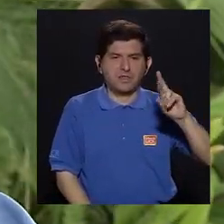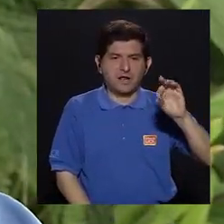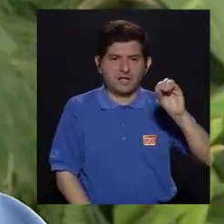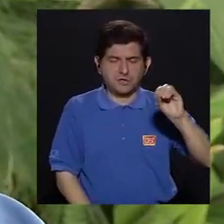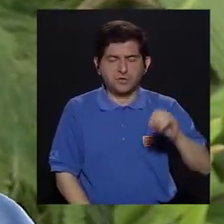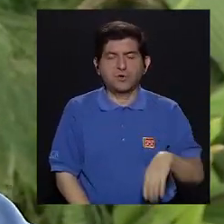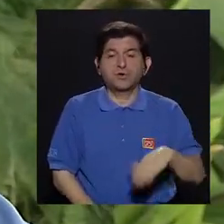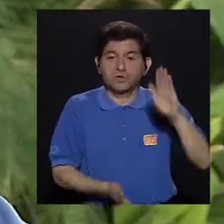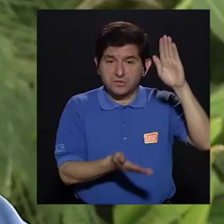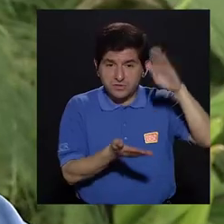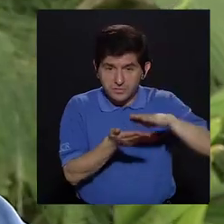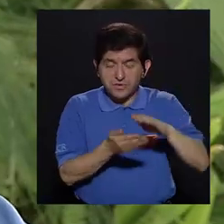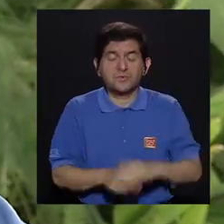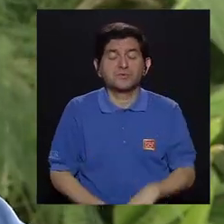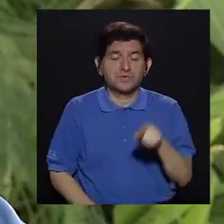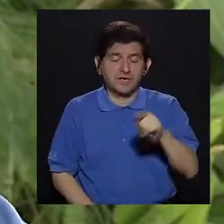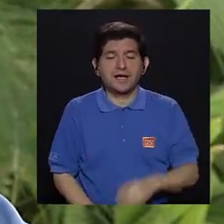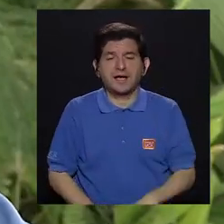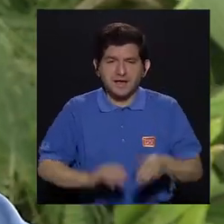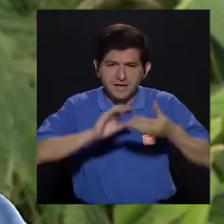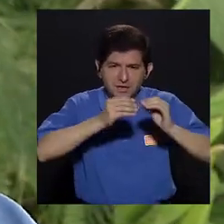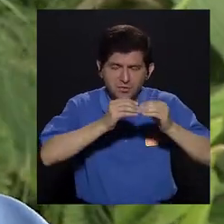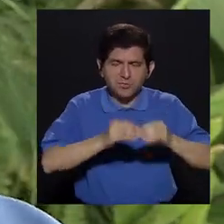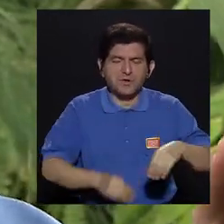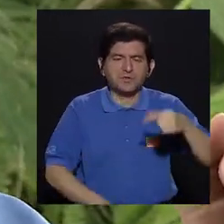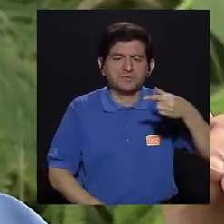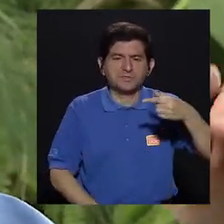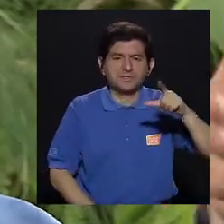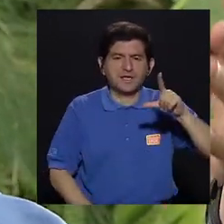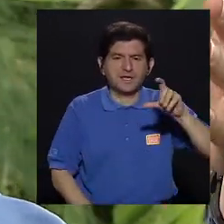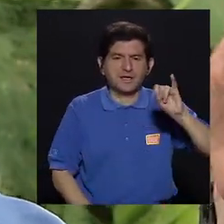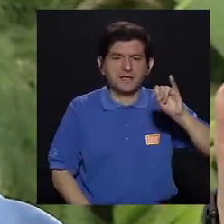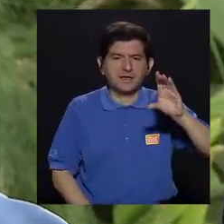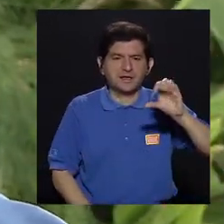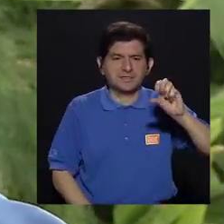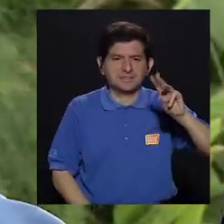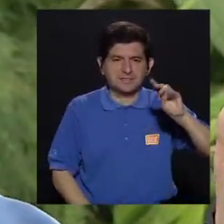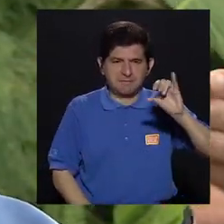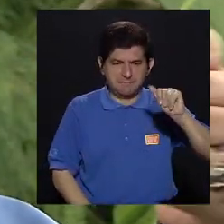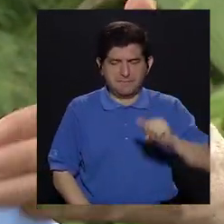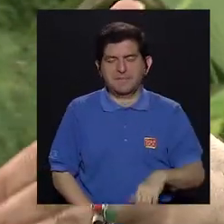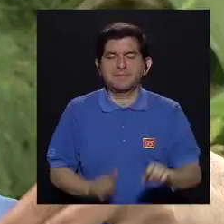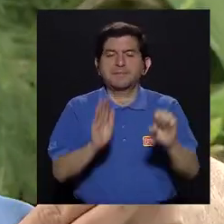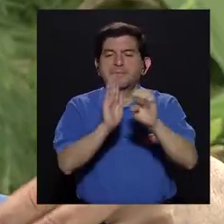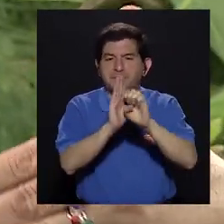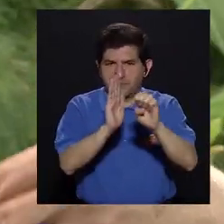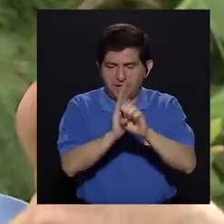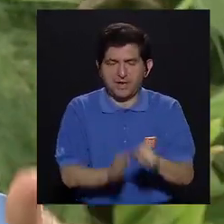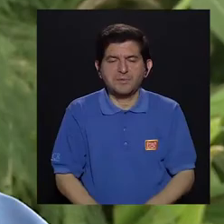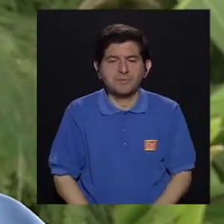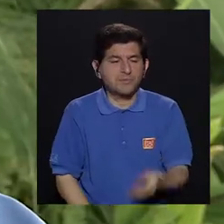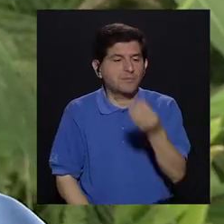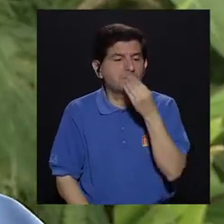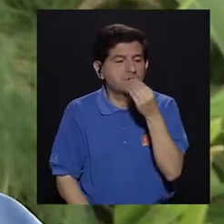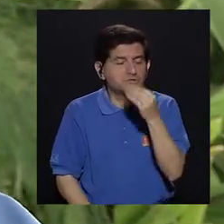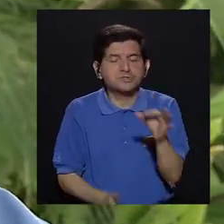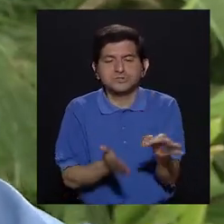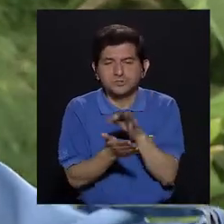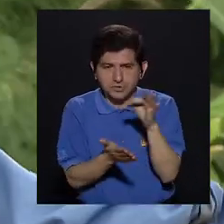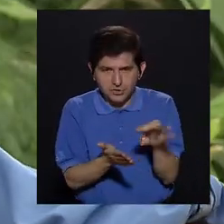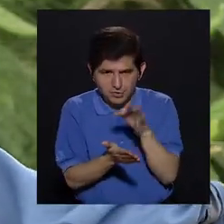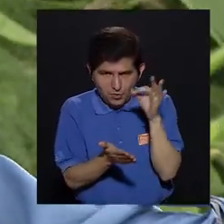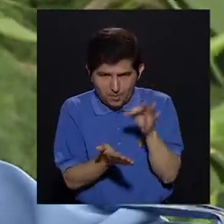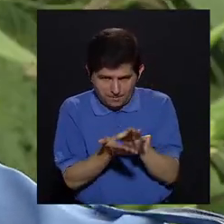lo que llamamos el índice glicémico, ¿verdad? Entonces, ¿qué quiere decir esto? Que, por ejemplo, comemos los